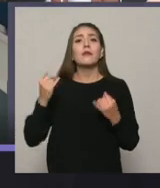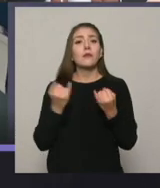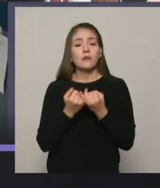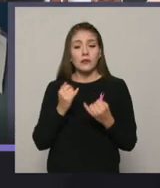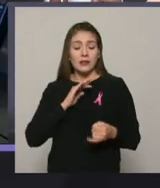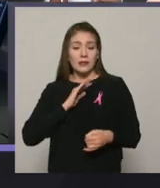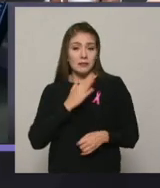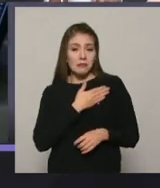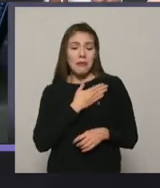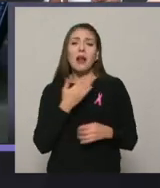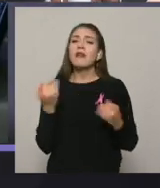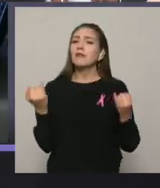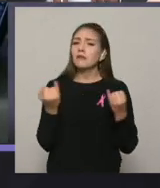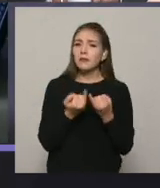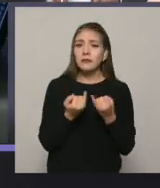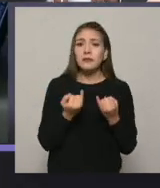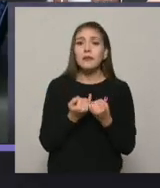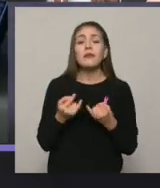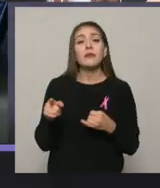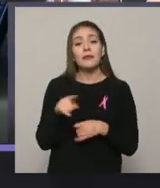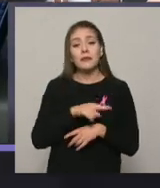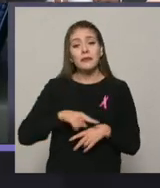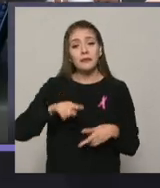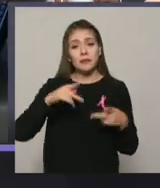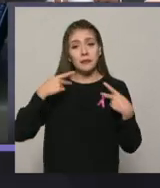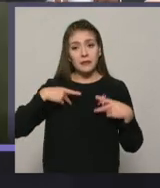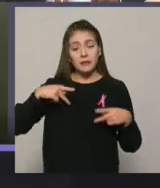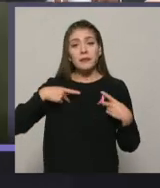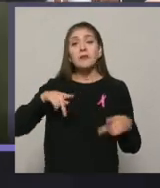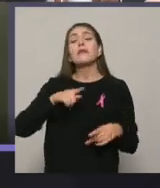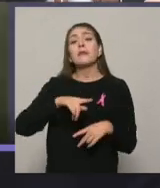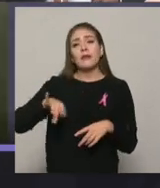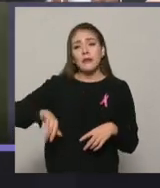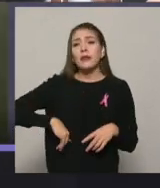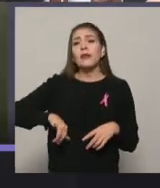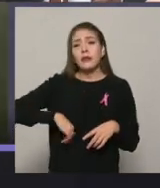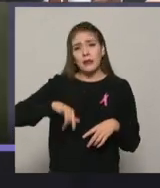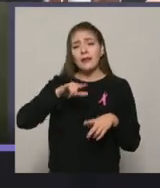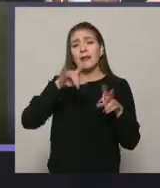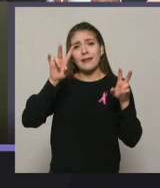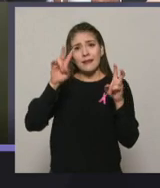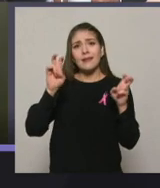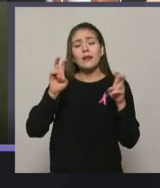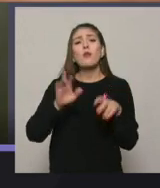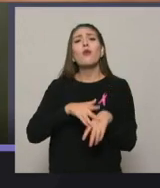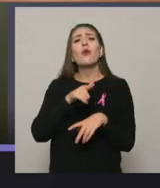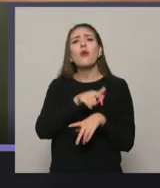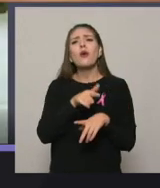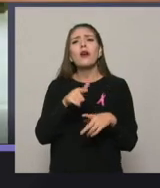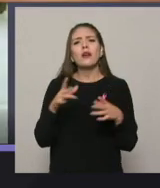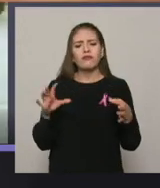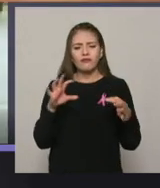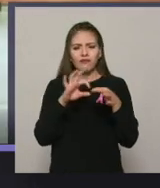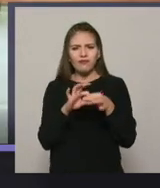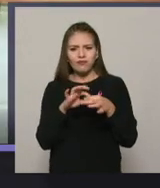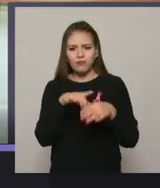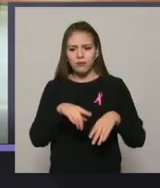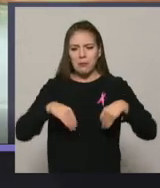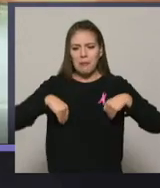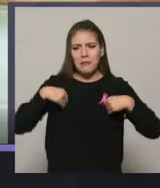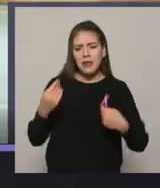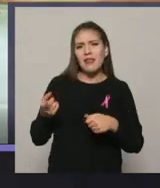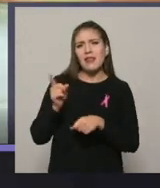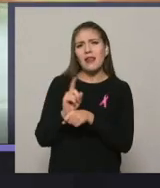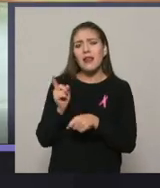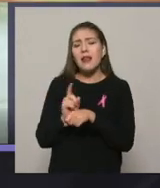mismo. Es decir, a la sociedad sí le interesan estos temas porque tienen que ver con su vida cotidiana. Cuando la gente se siente mal,